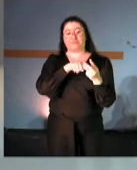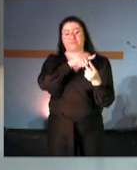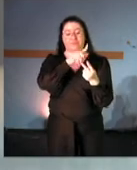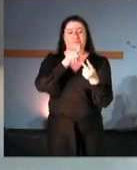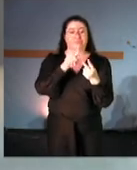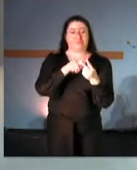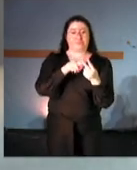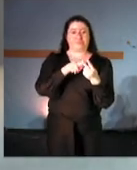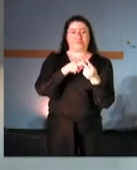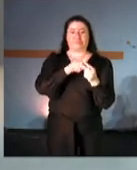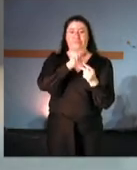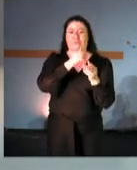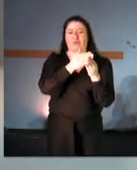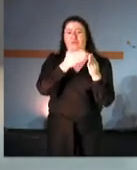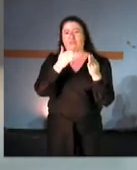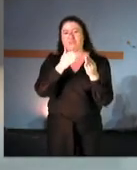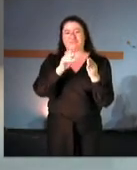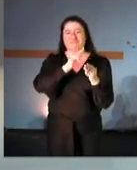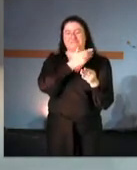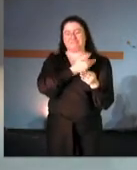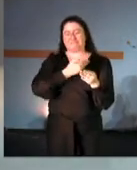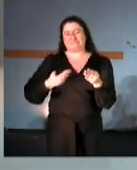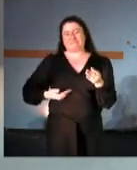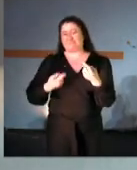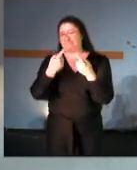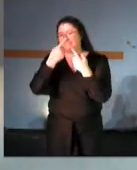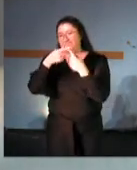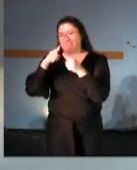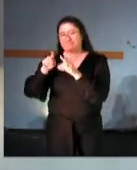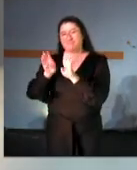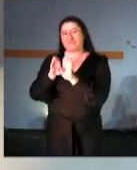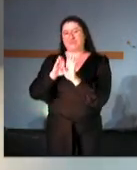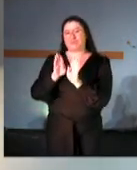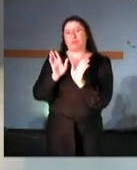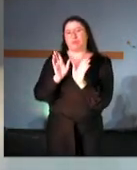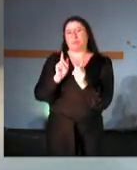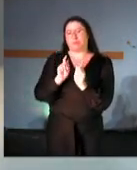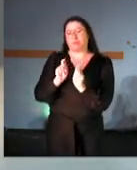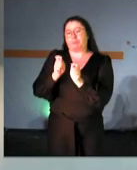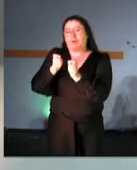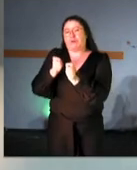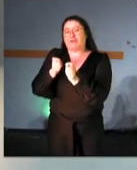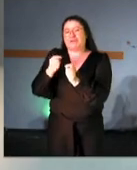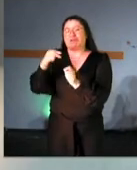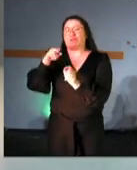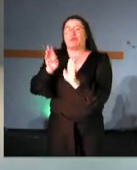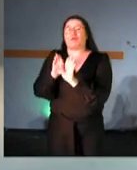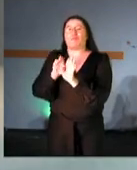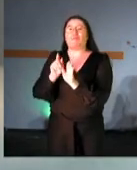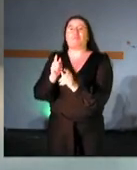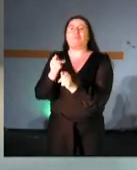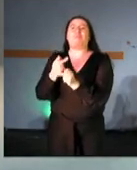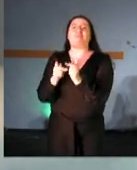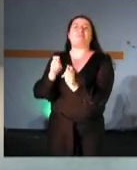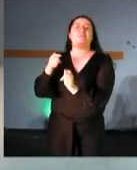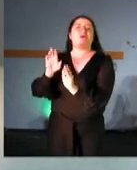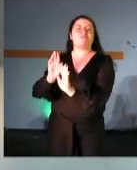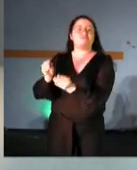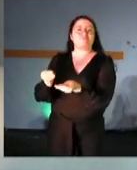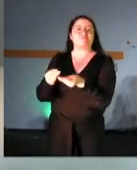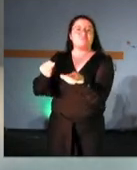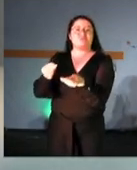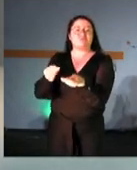después de un intervalo de otros presidentes que eran en realidad personeros, prestanombres casi de los Somoza, asciende al